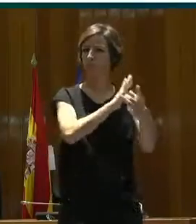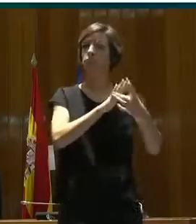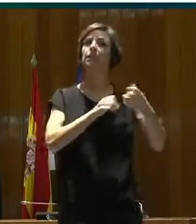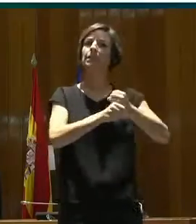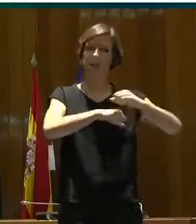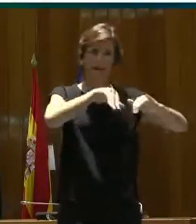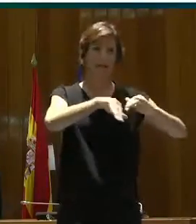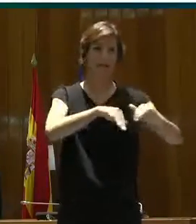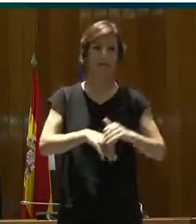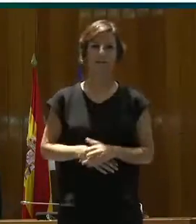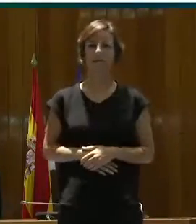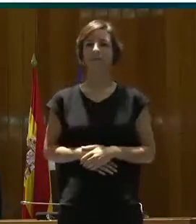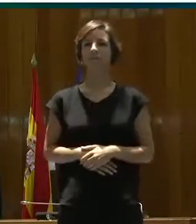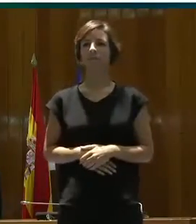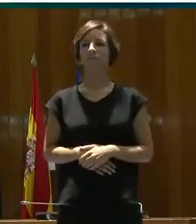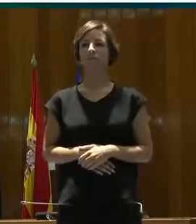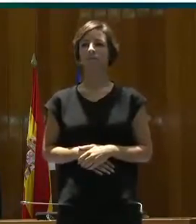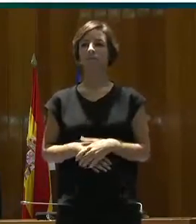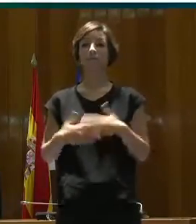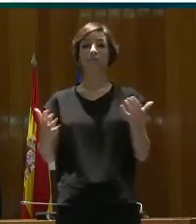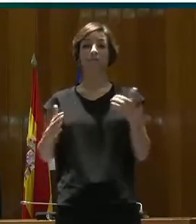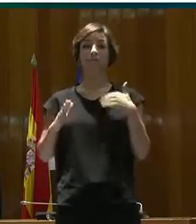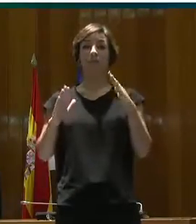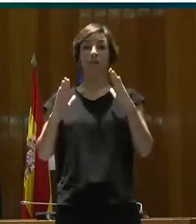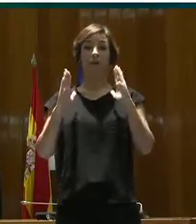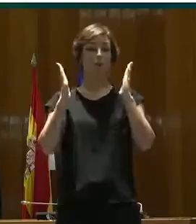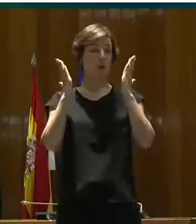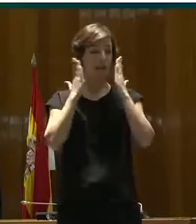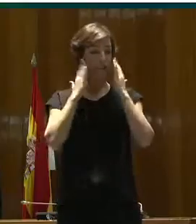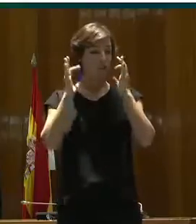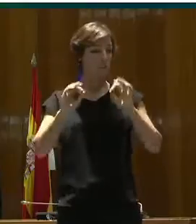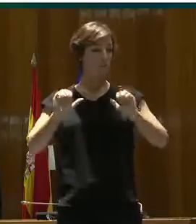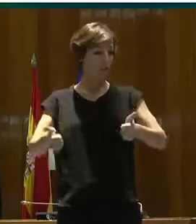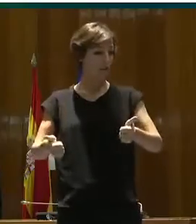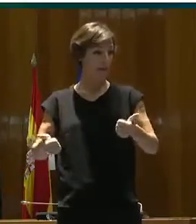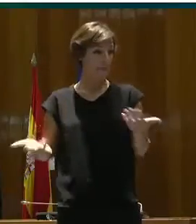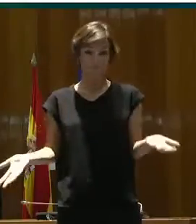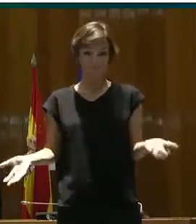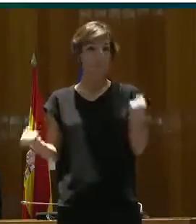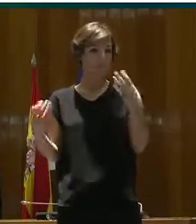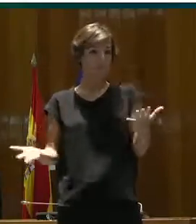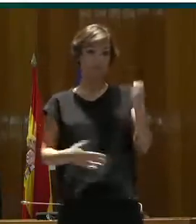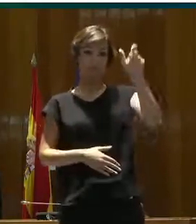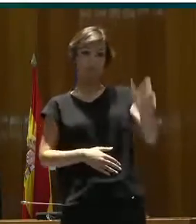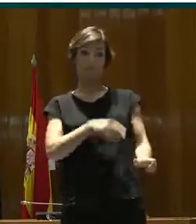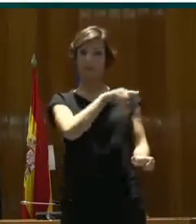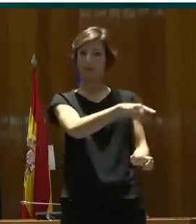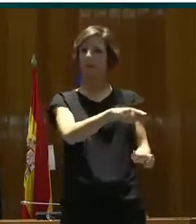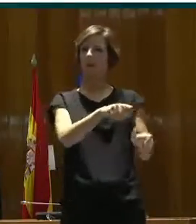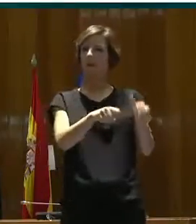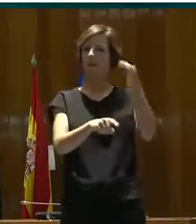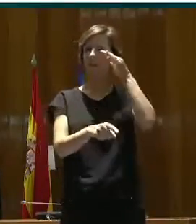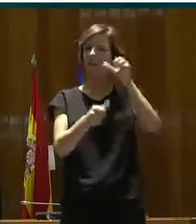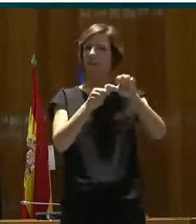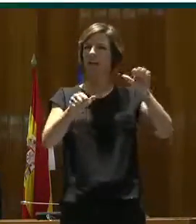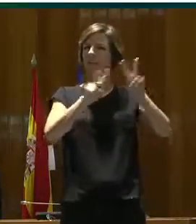activo. De modo que el Congreso empieza realmente bien. Tenemos una persona que ha seguido la carrera